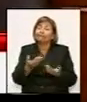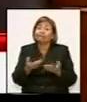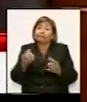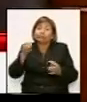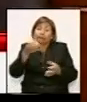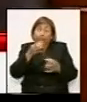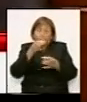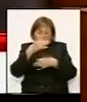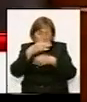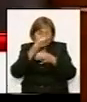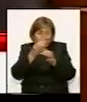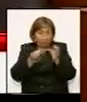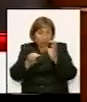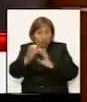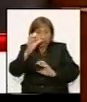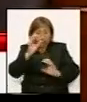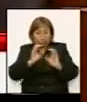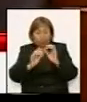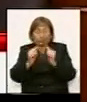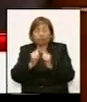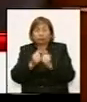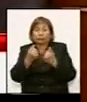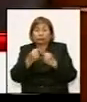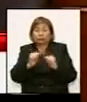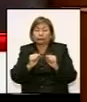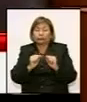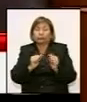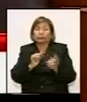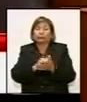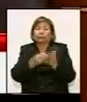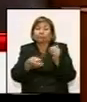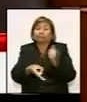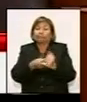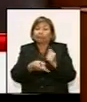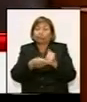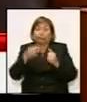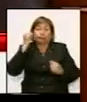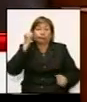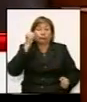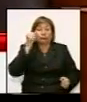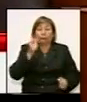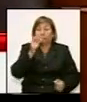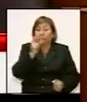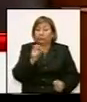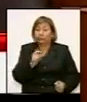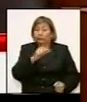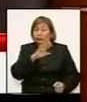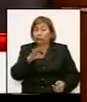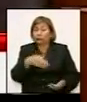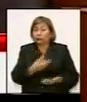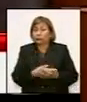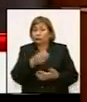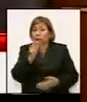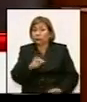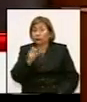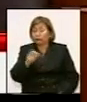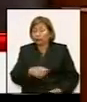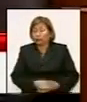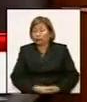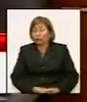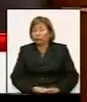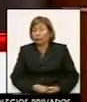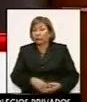y la tecnología, que ofrece inmensas posibilidades para garantizar los derechos fundamentales de todas las personas. En segundo